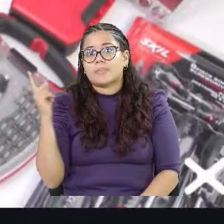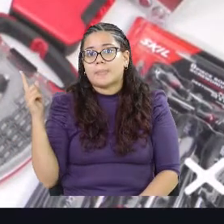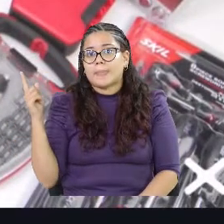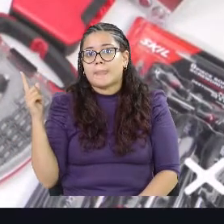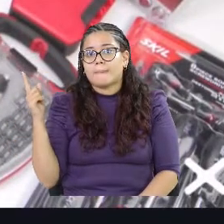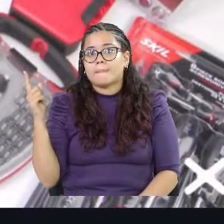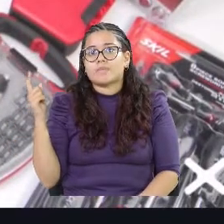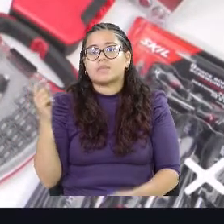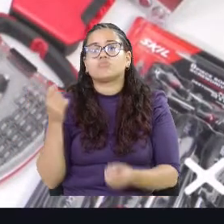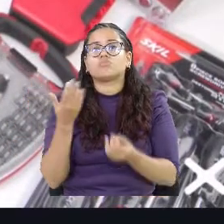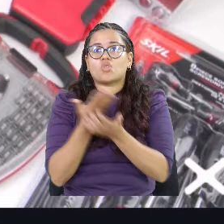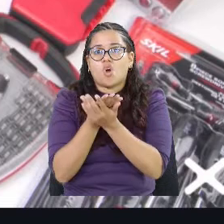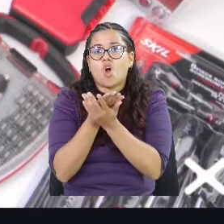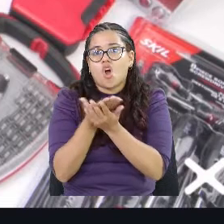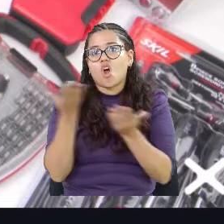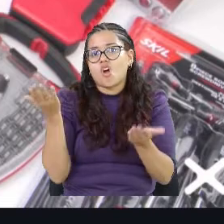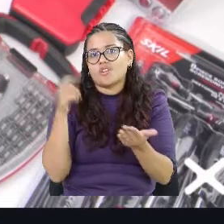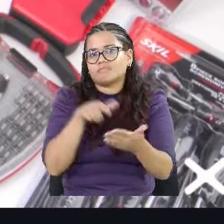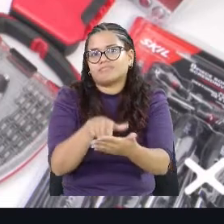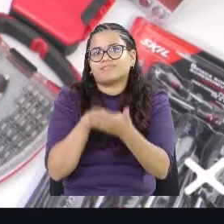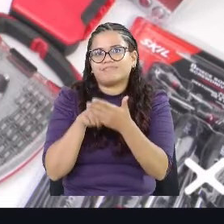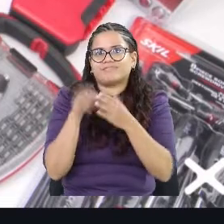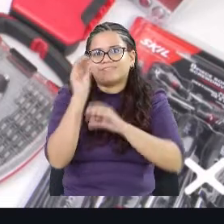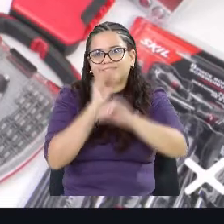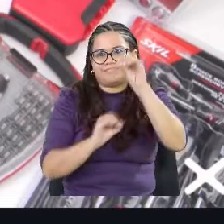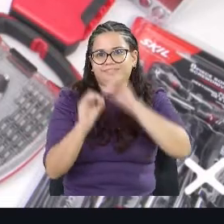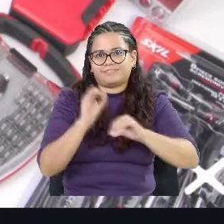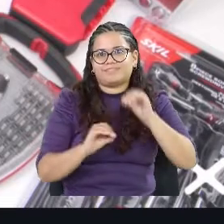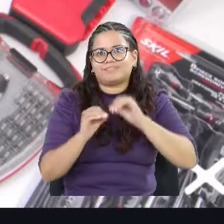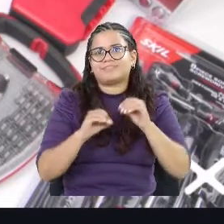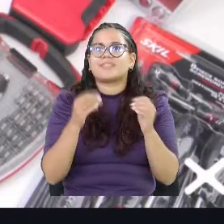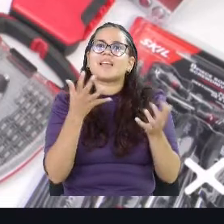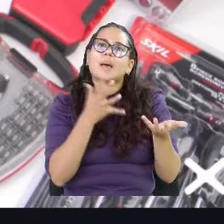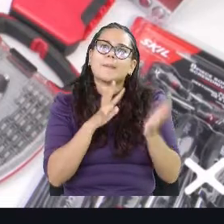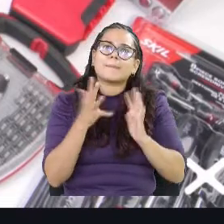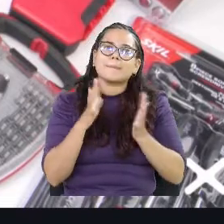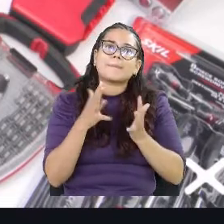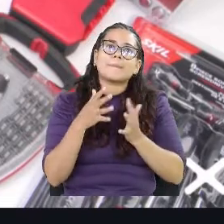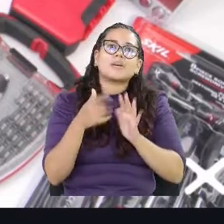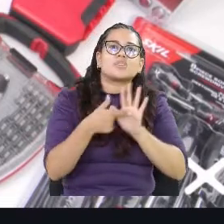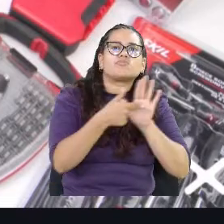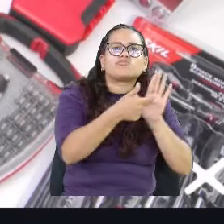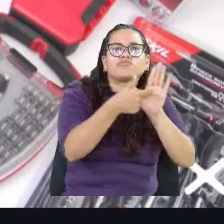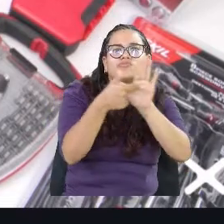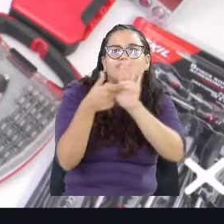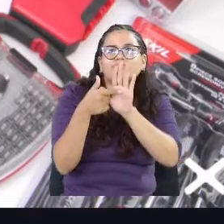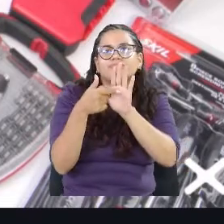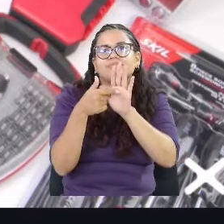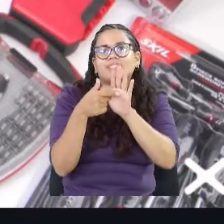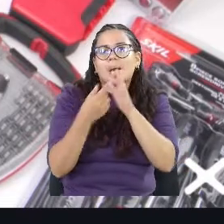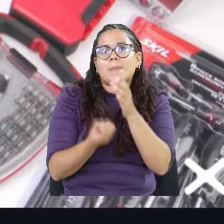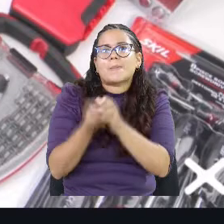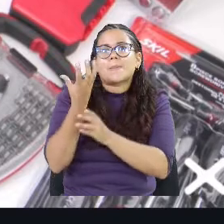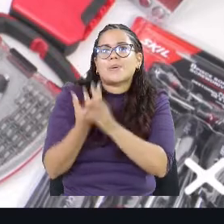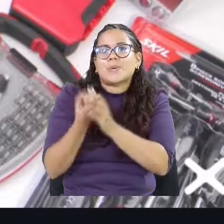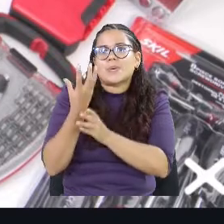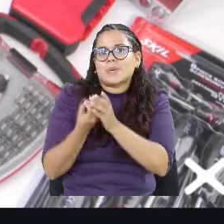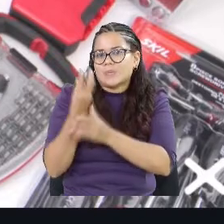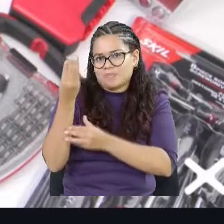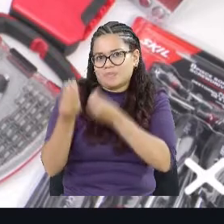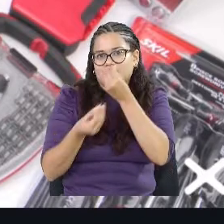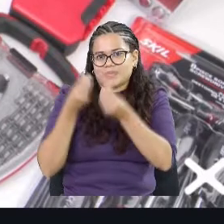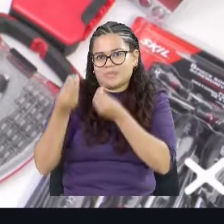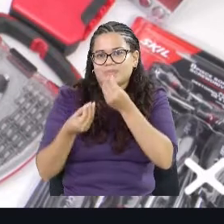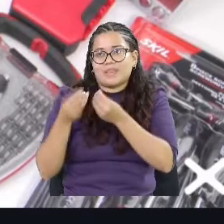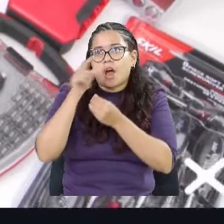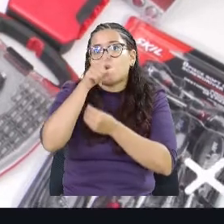eh, visualizando diferentes diseños y este es más o menos uno de los tantos productos que nosotros desarrollamos en